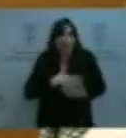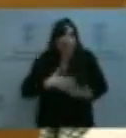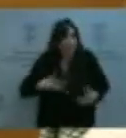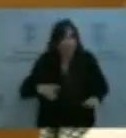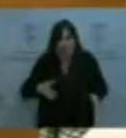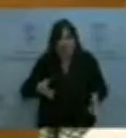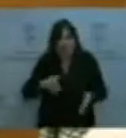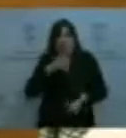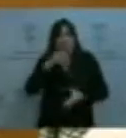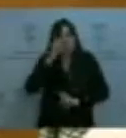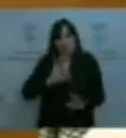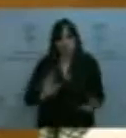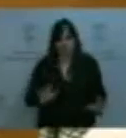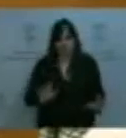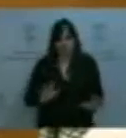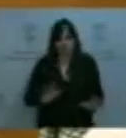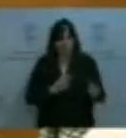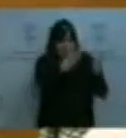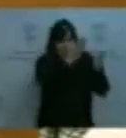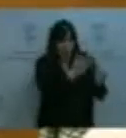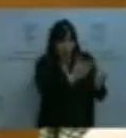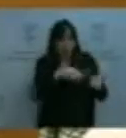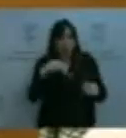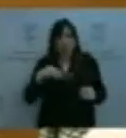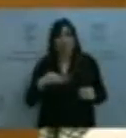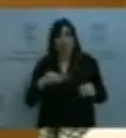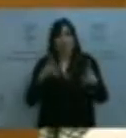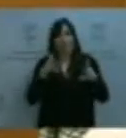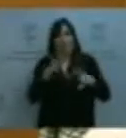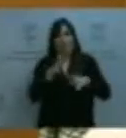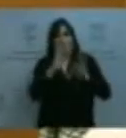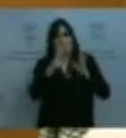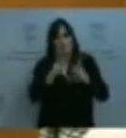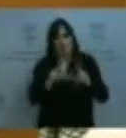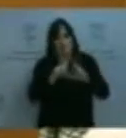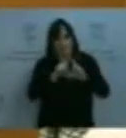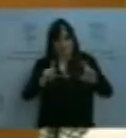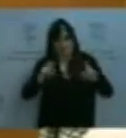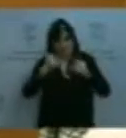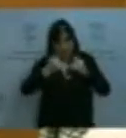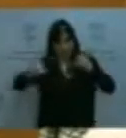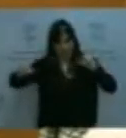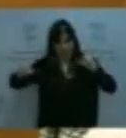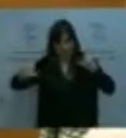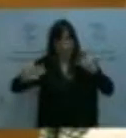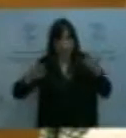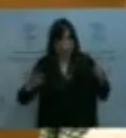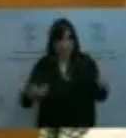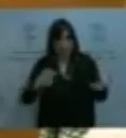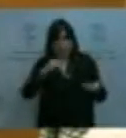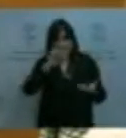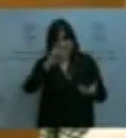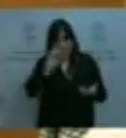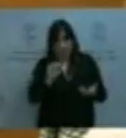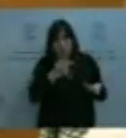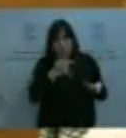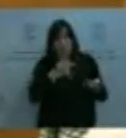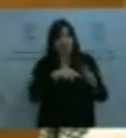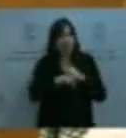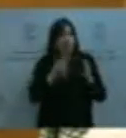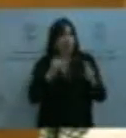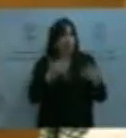presidente del Consejo de Administración de la empresa del cable, pues como no tienen medios, deciden contratar una empresa de selección externa, ¿correcto?